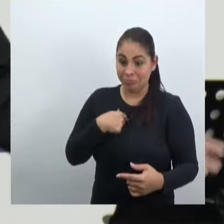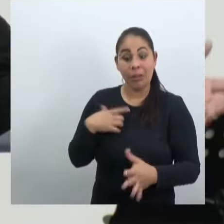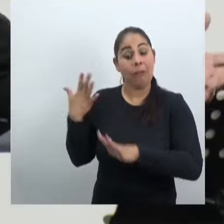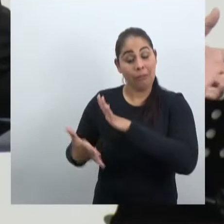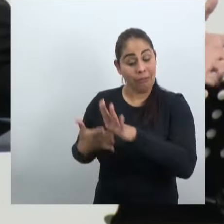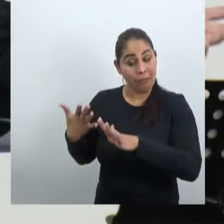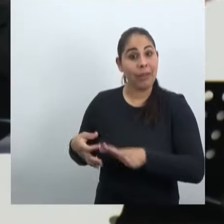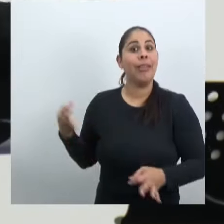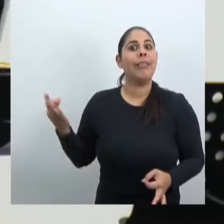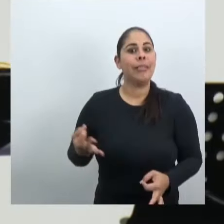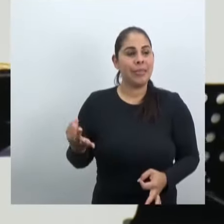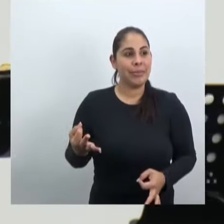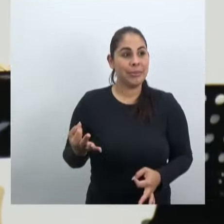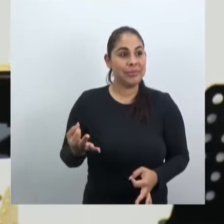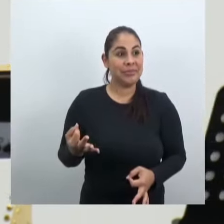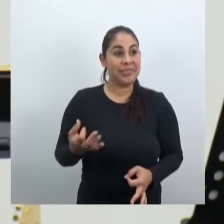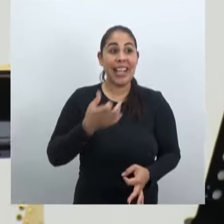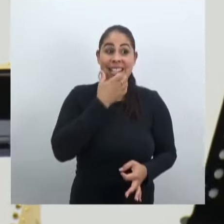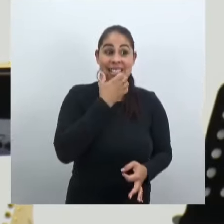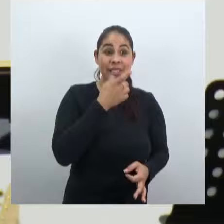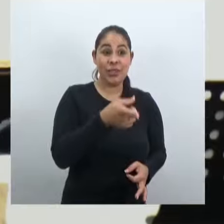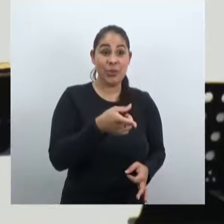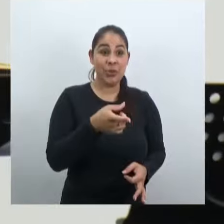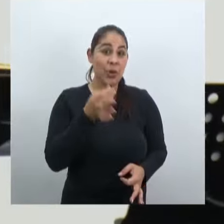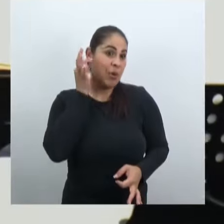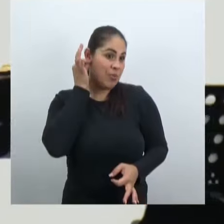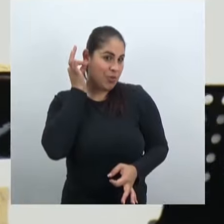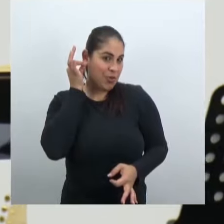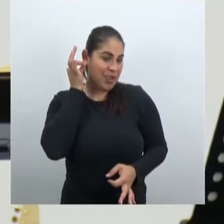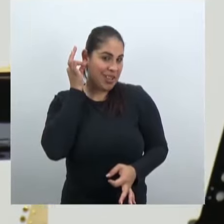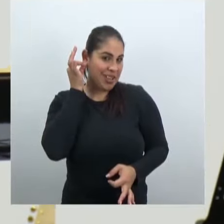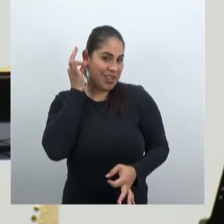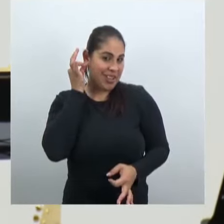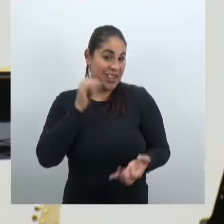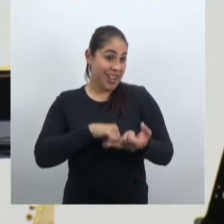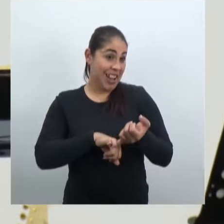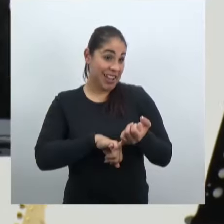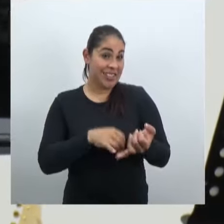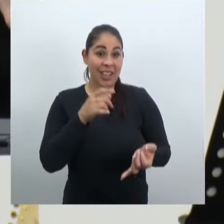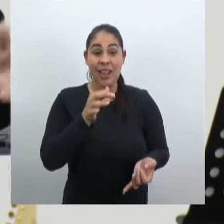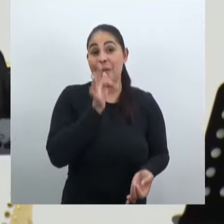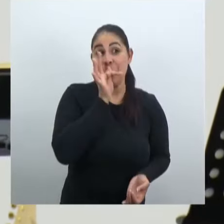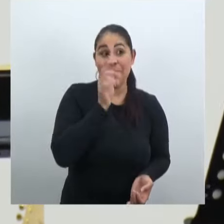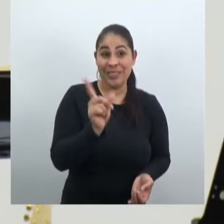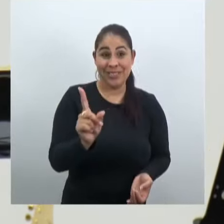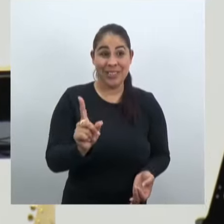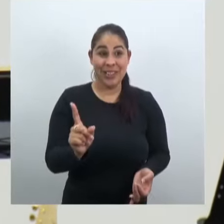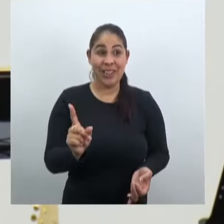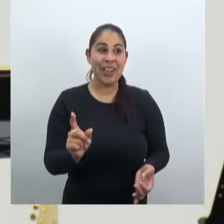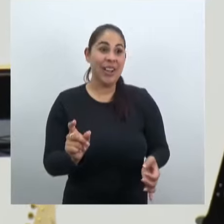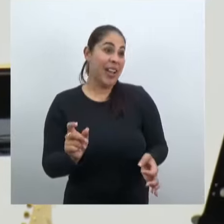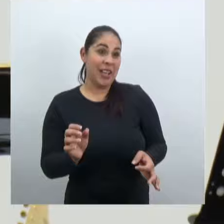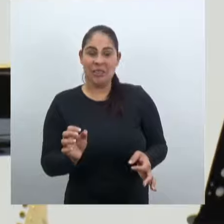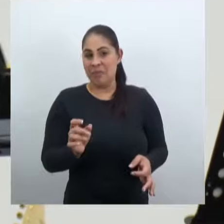Y tú, si quieres invitar a una señorita que no está casada y no tiene compromiso y tú estás enamorado